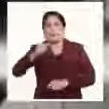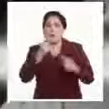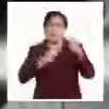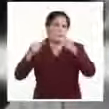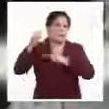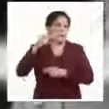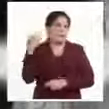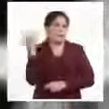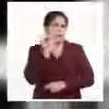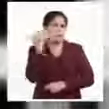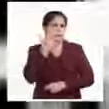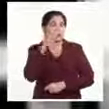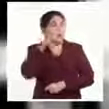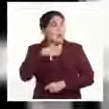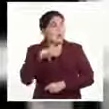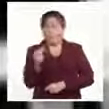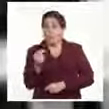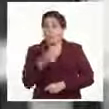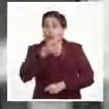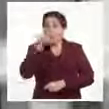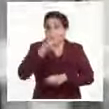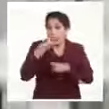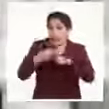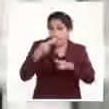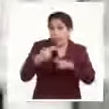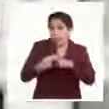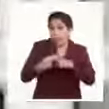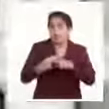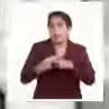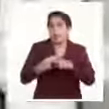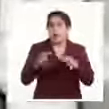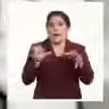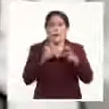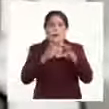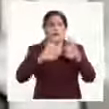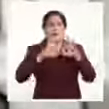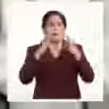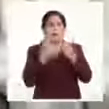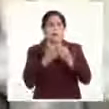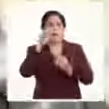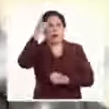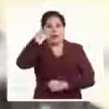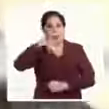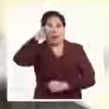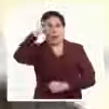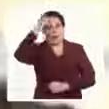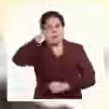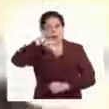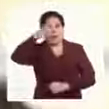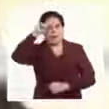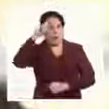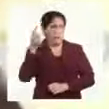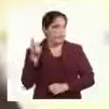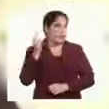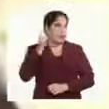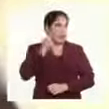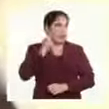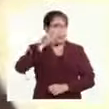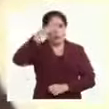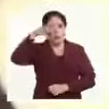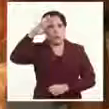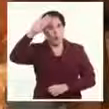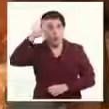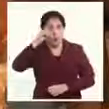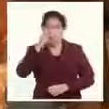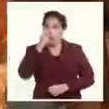protagonistas, pero pasar por ella sin mencionar a la familia Casas es perder el camino hacia la historia viva de los sonidos en Cuba. Luis Casas Romero